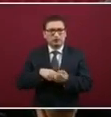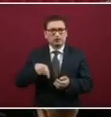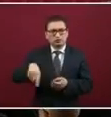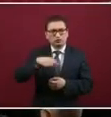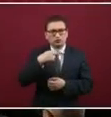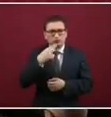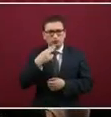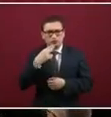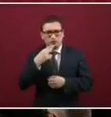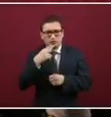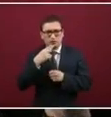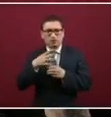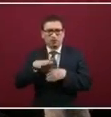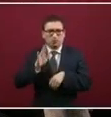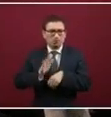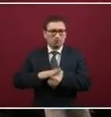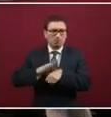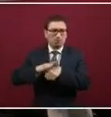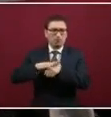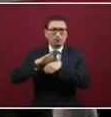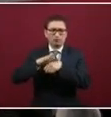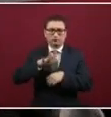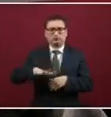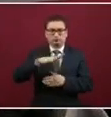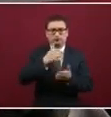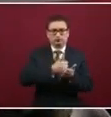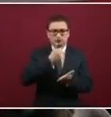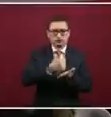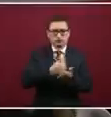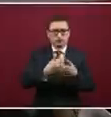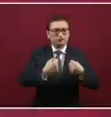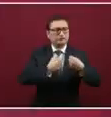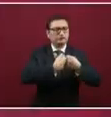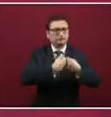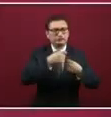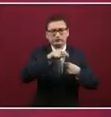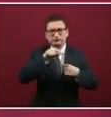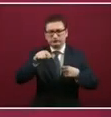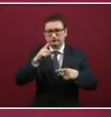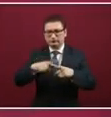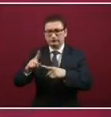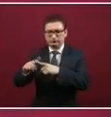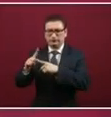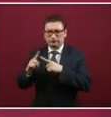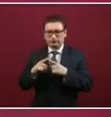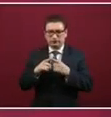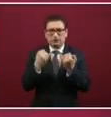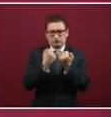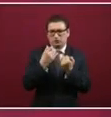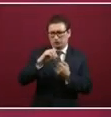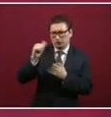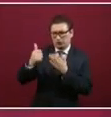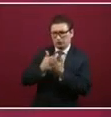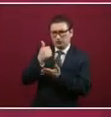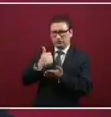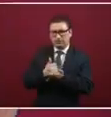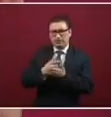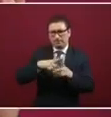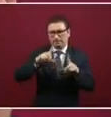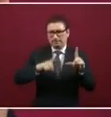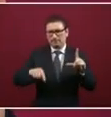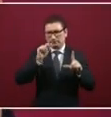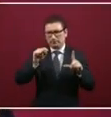En las ciudades fronterizas, pero también en otras ciudades del país. Por eso